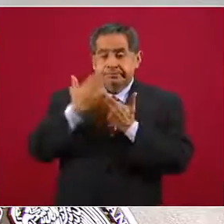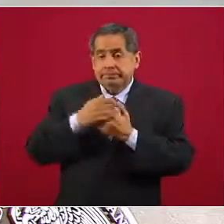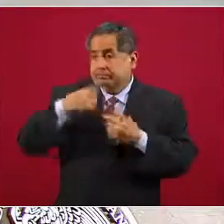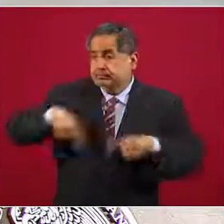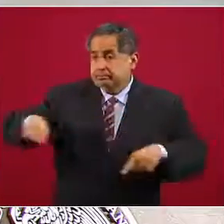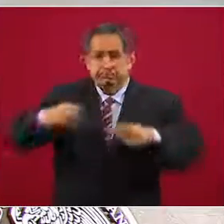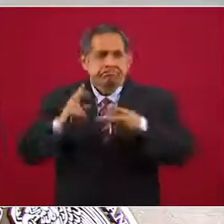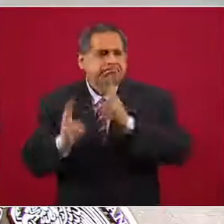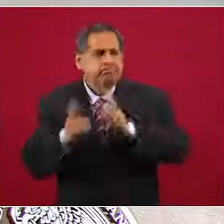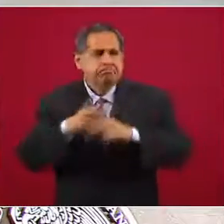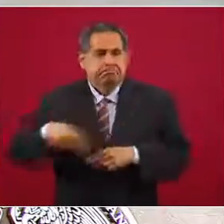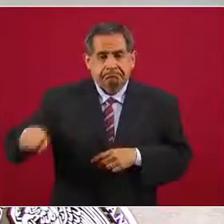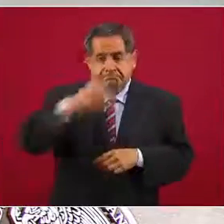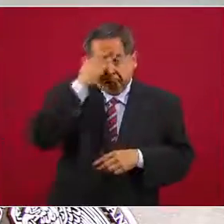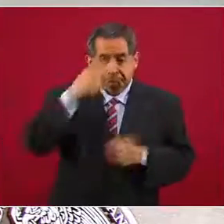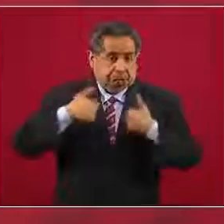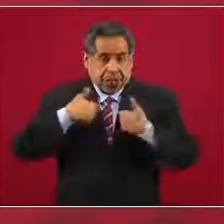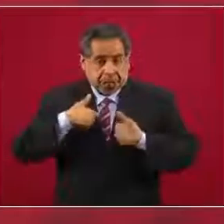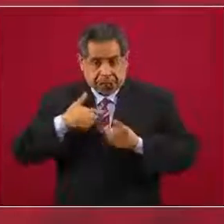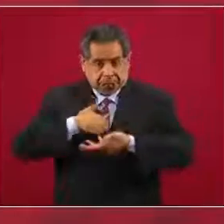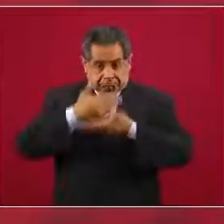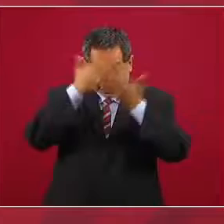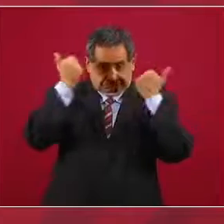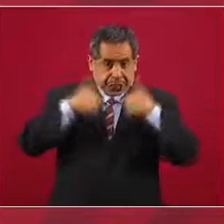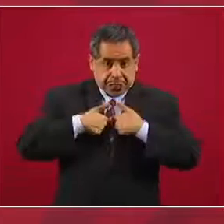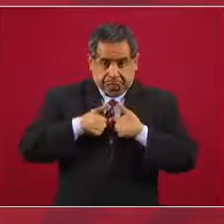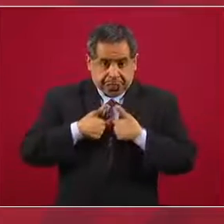nadie sabía, al menos yo no sabía,